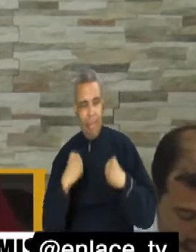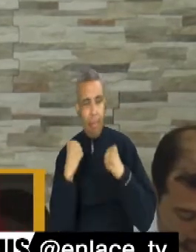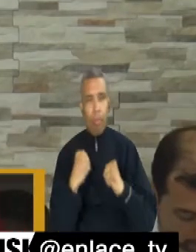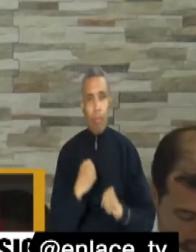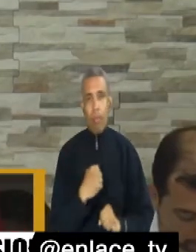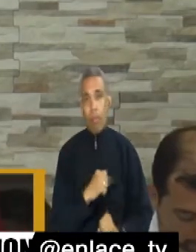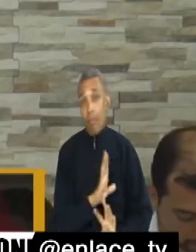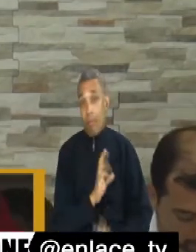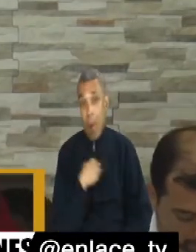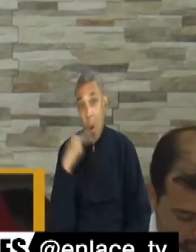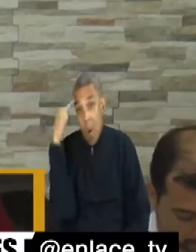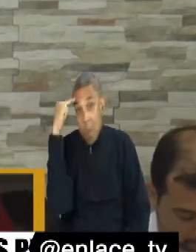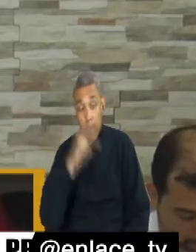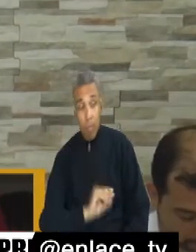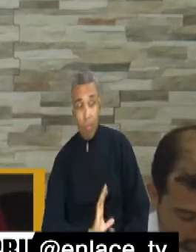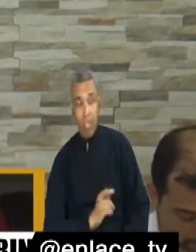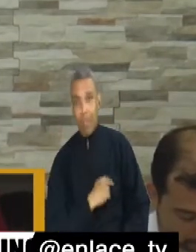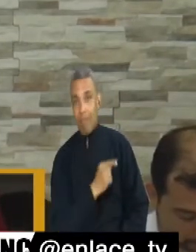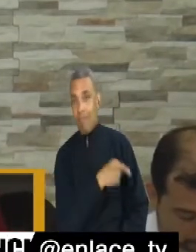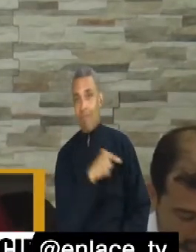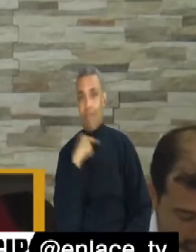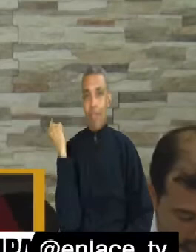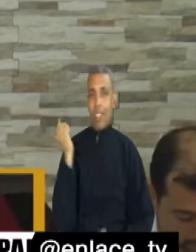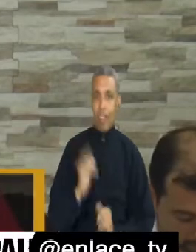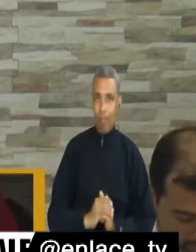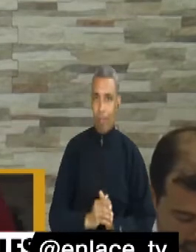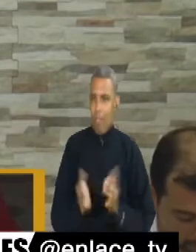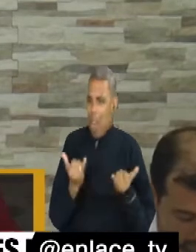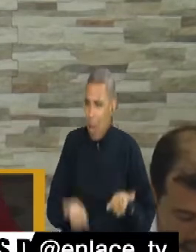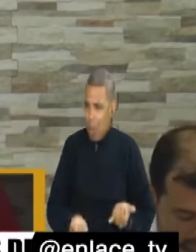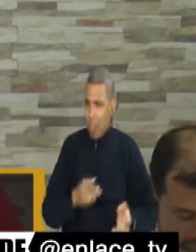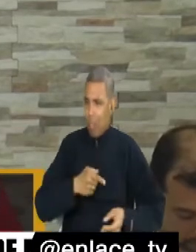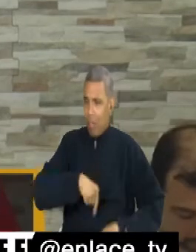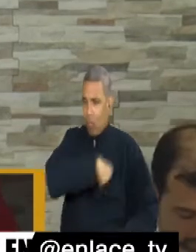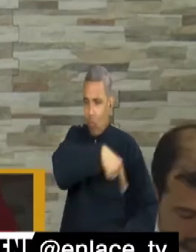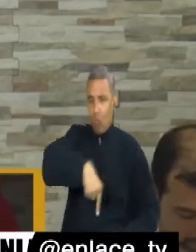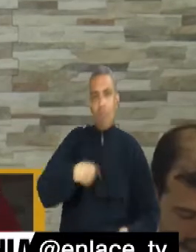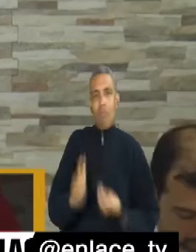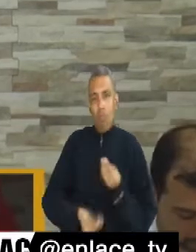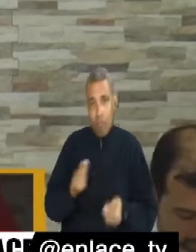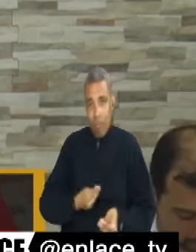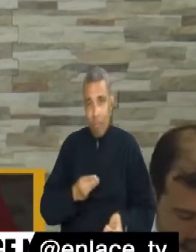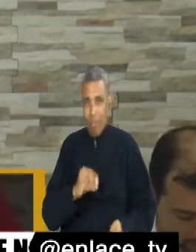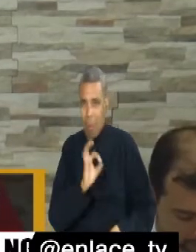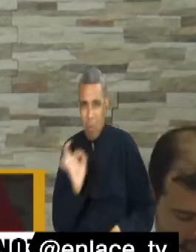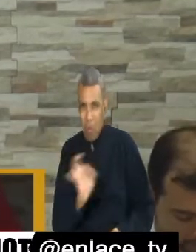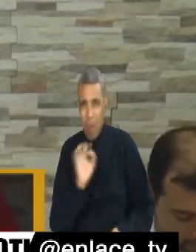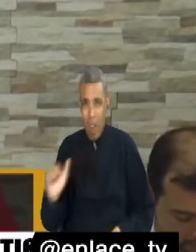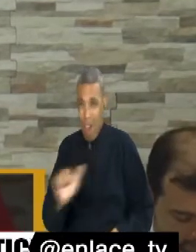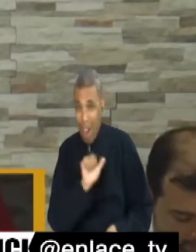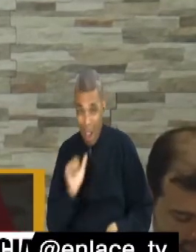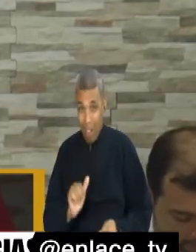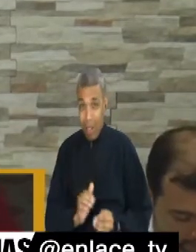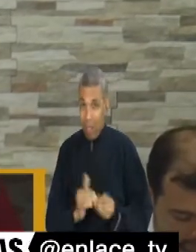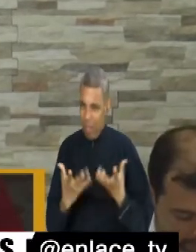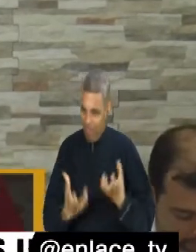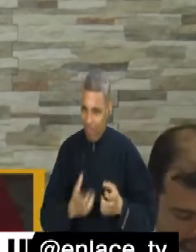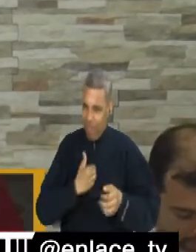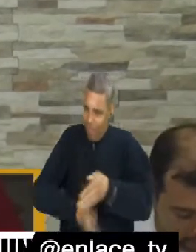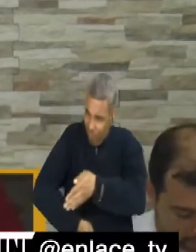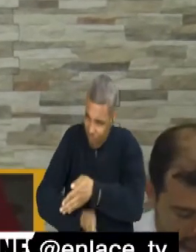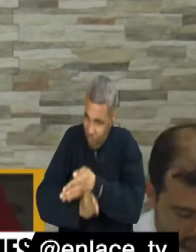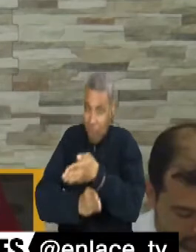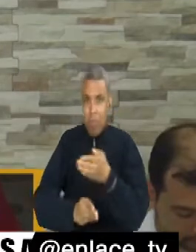de Barranca Bermeja, hombres y mujeres, pues vamos a continuar con mayor fuerza, con mayor dedicación, con mayor responsabilidad,